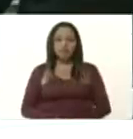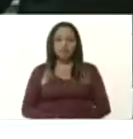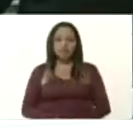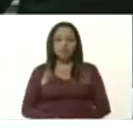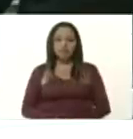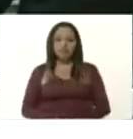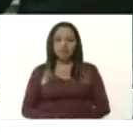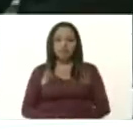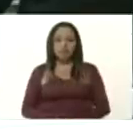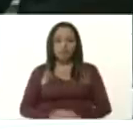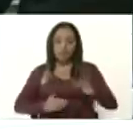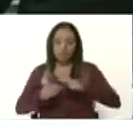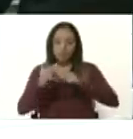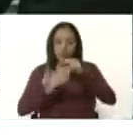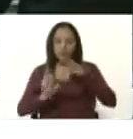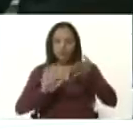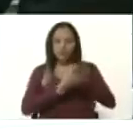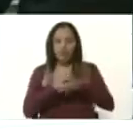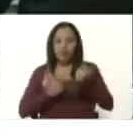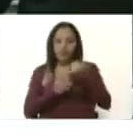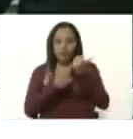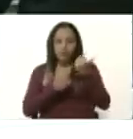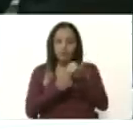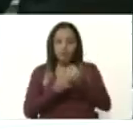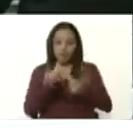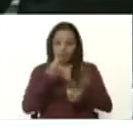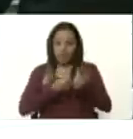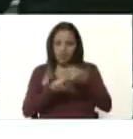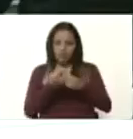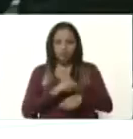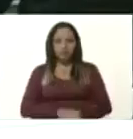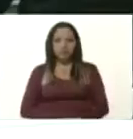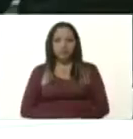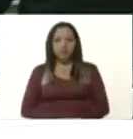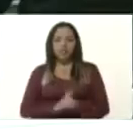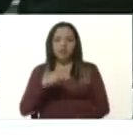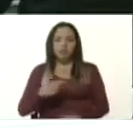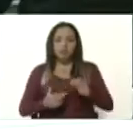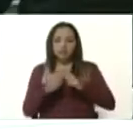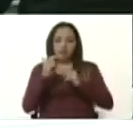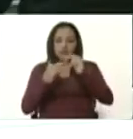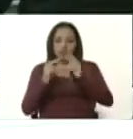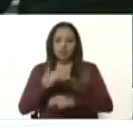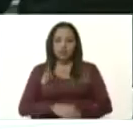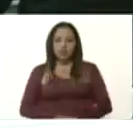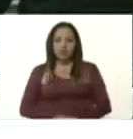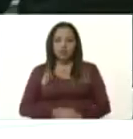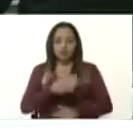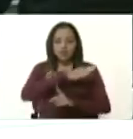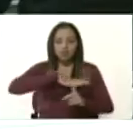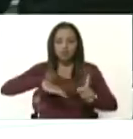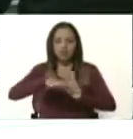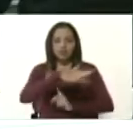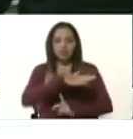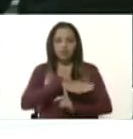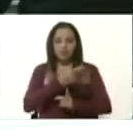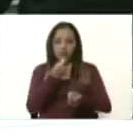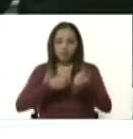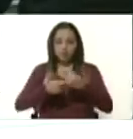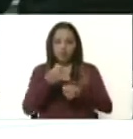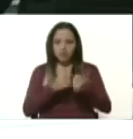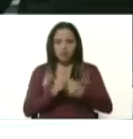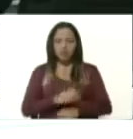venido construyendo el sustento de riqueza. Hemos venido construyendo el ecosistema comercial